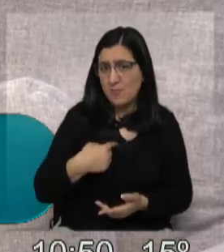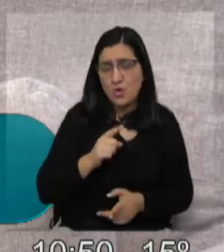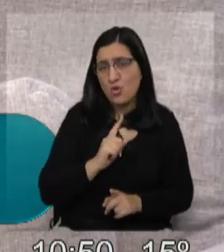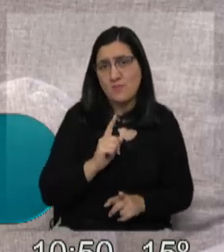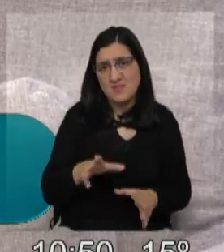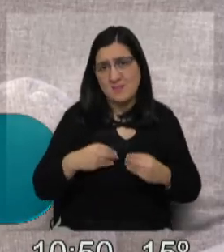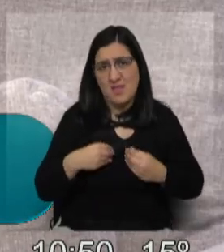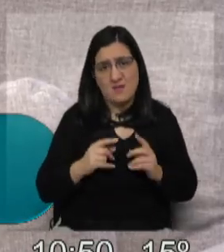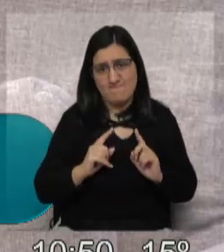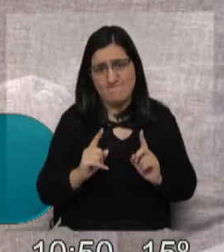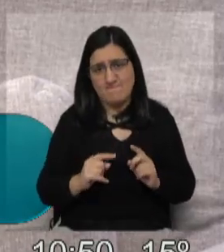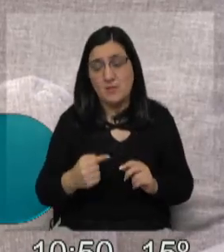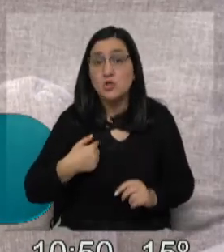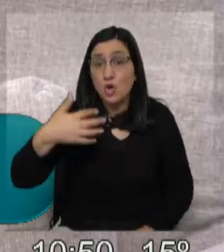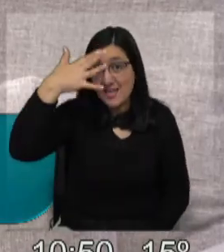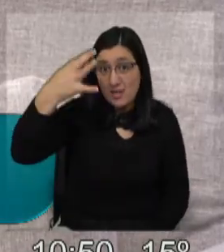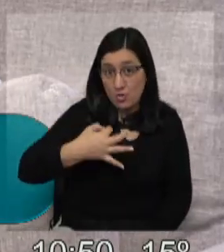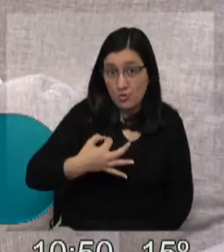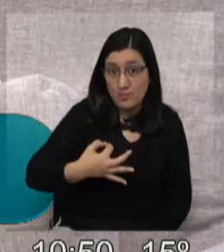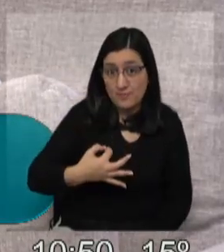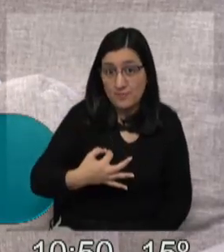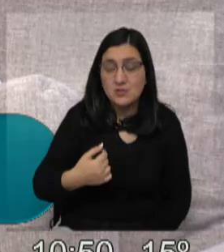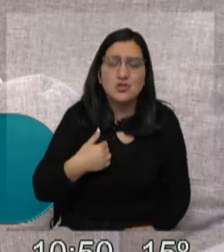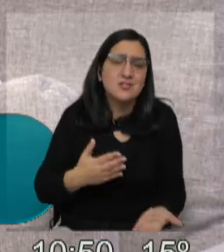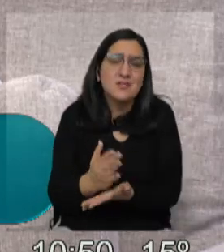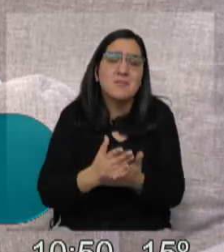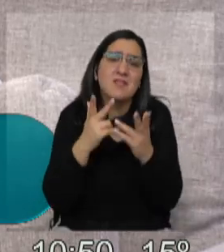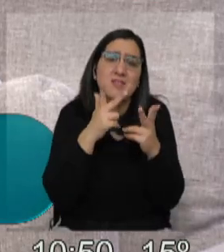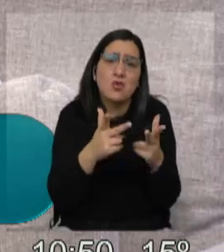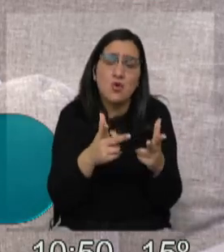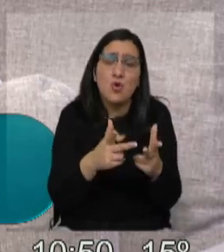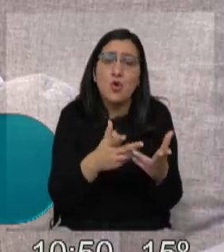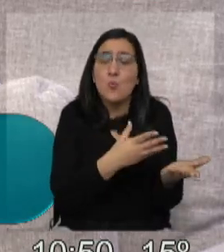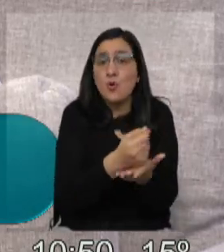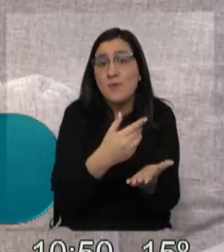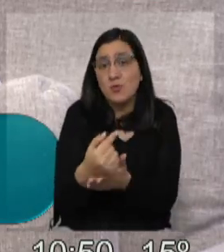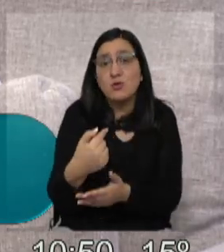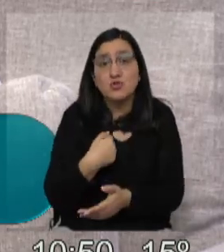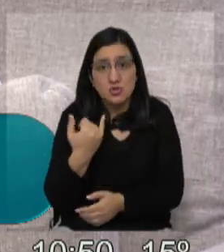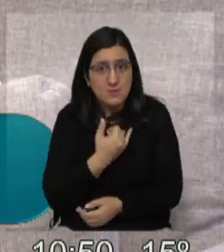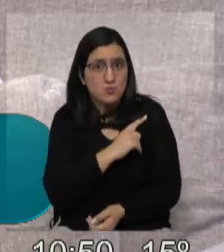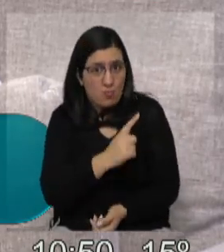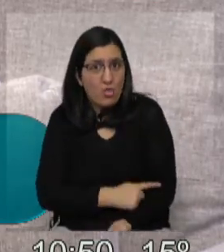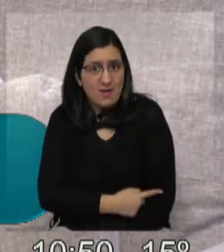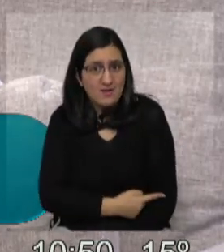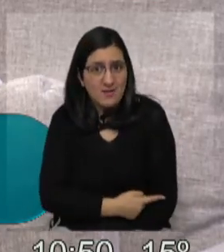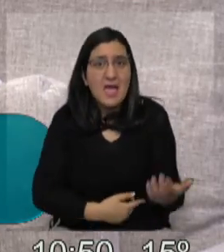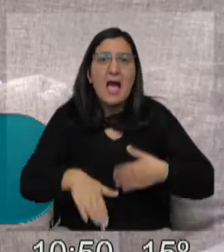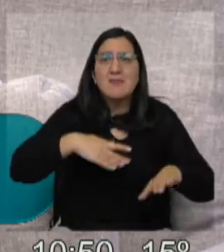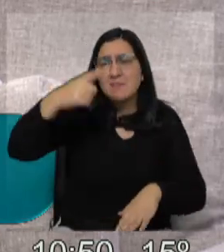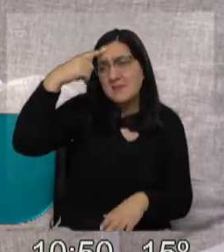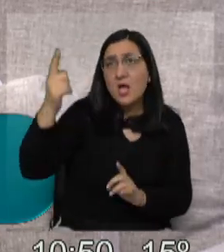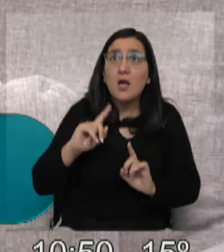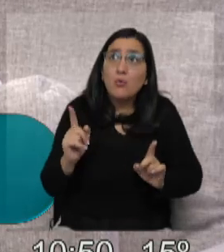que avalar. Yo creo que, o sea, yo siempre digo, como consumidores tenemos un poder. Que a veces pensamos que